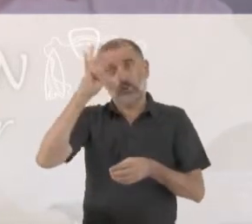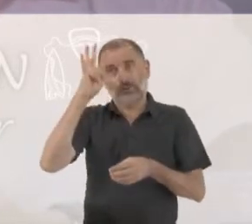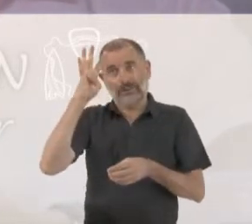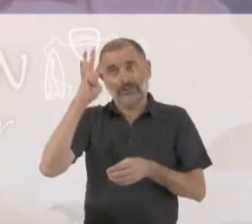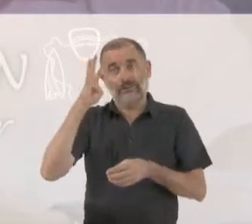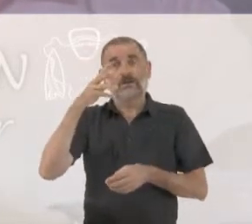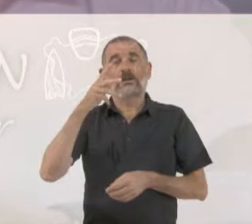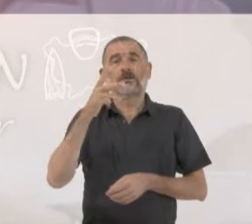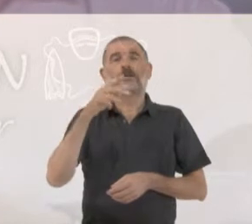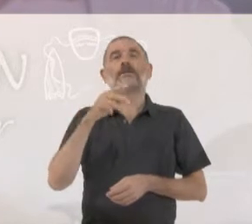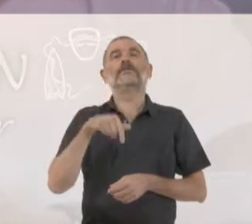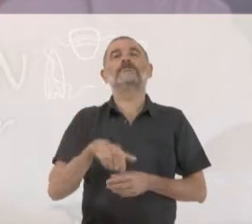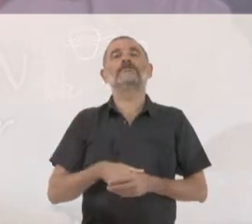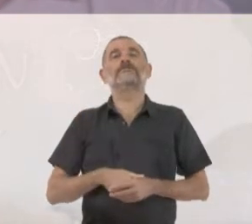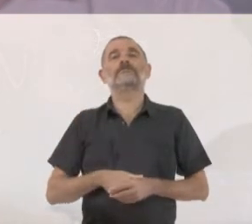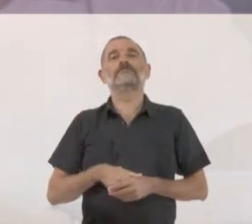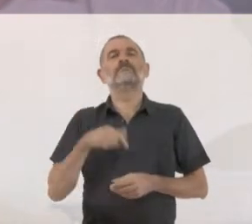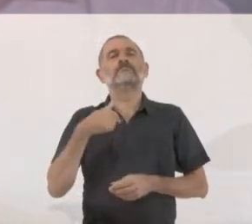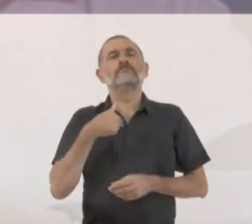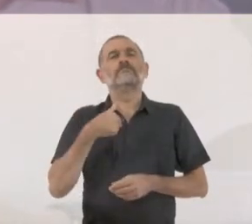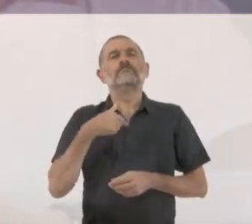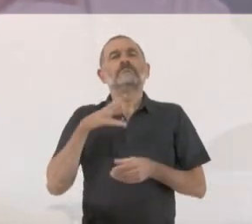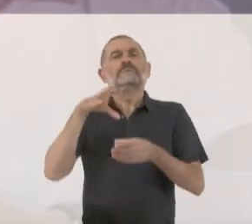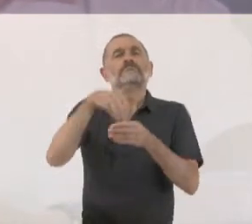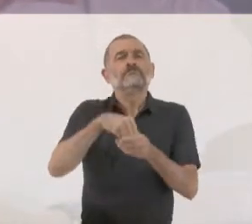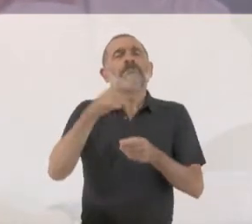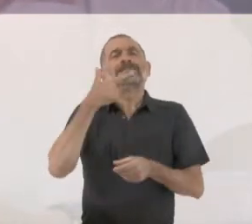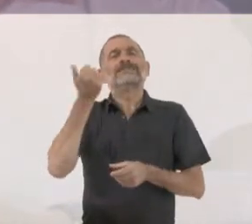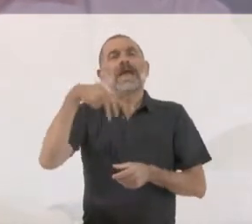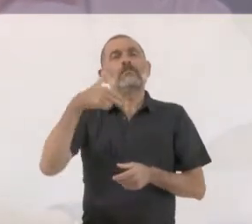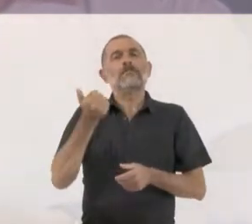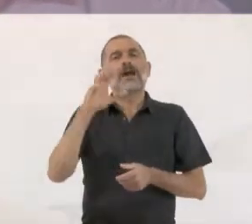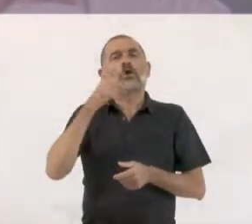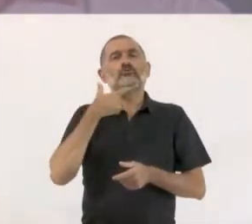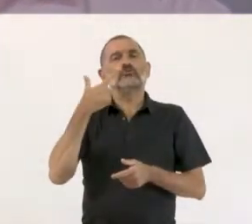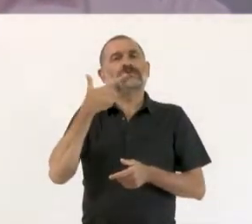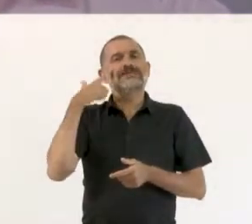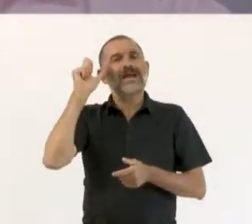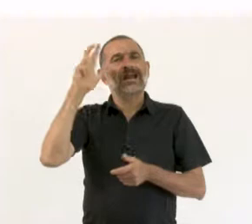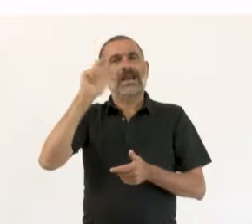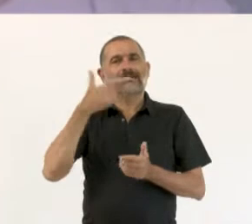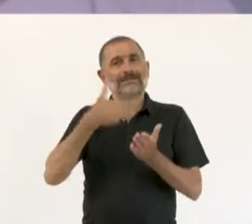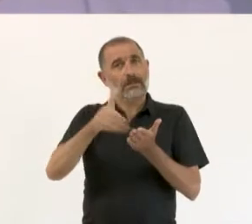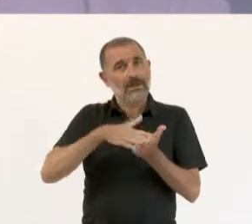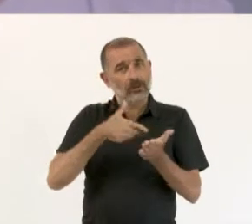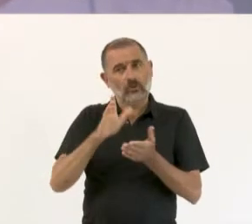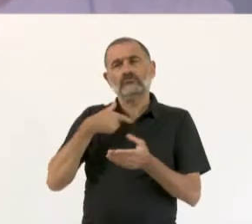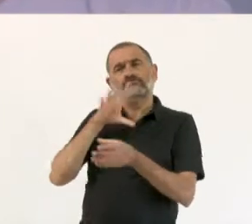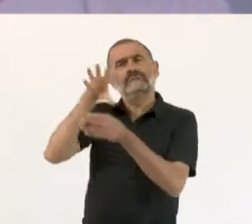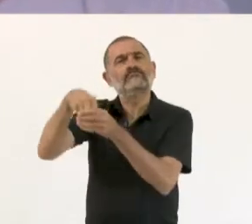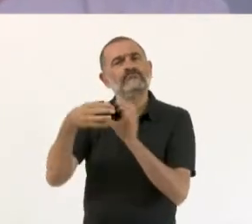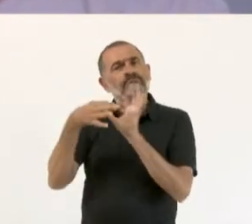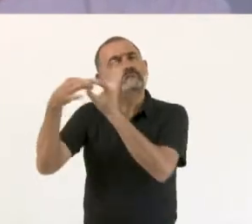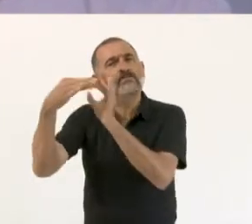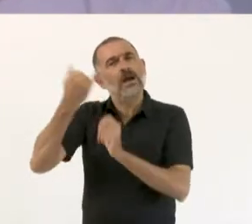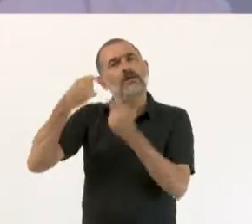la localidad de San Marcos Sierras, y tenemos integrantes de nuestra comunidad en distintas partes de la provincia de Córdoba. Esto es por